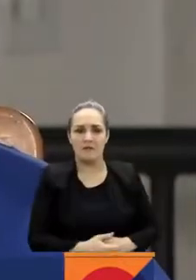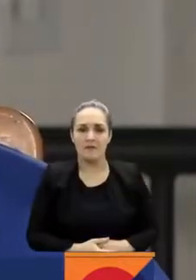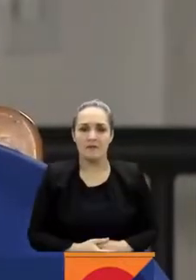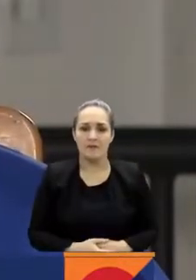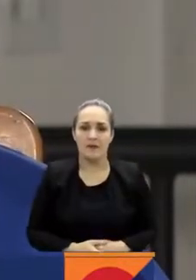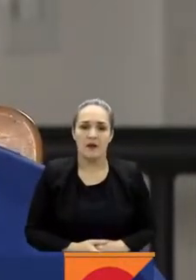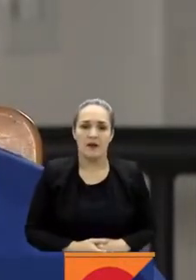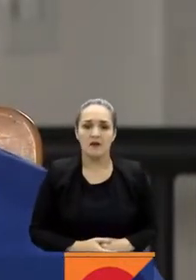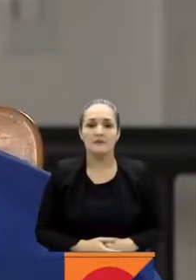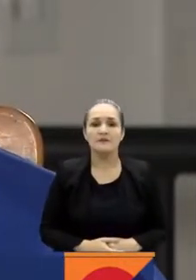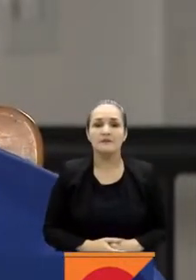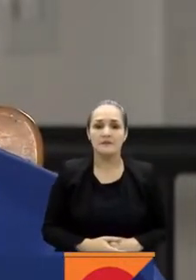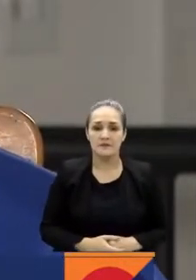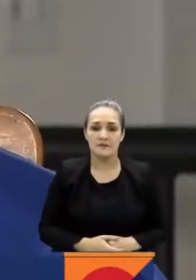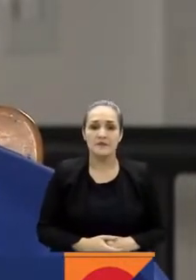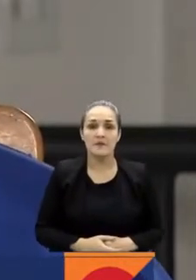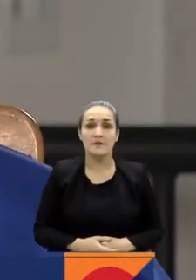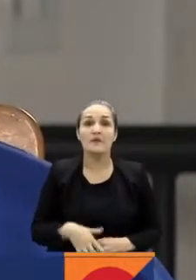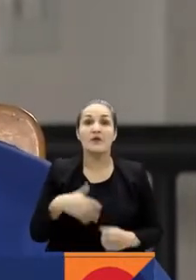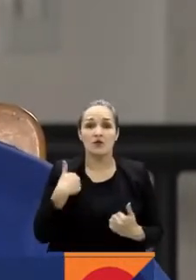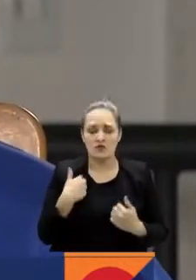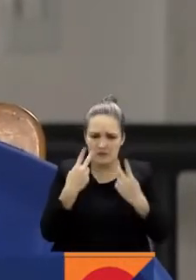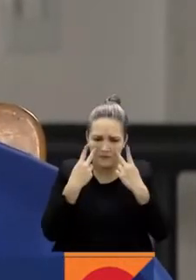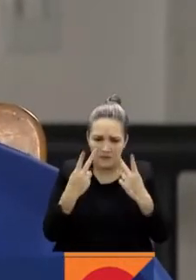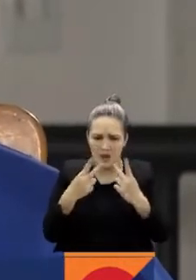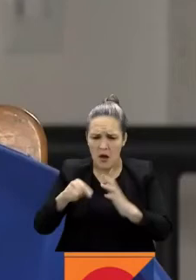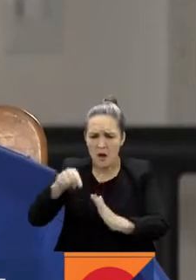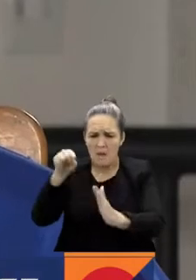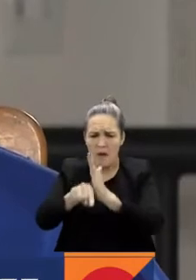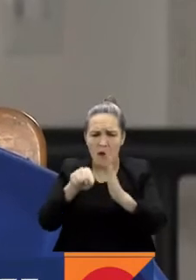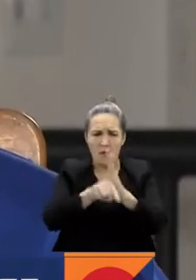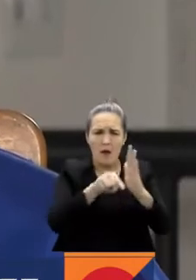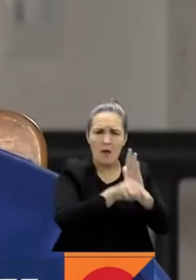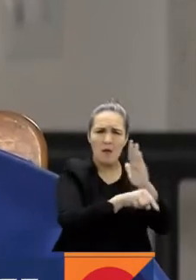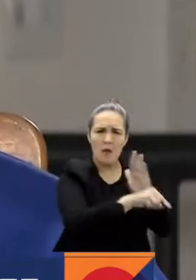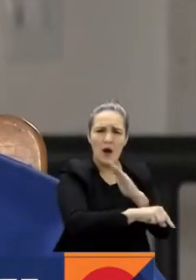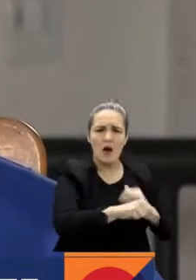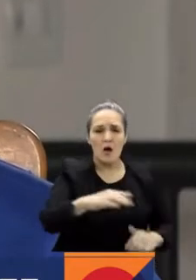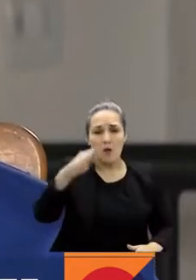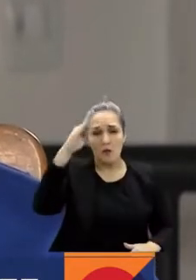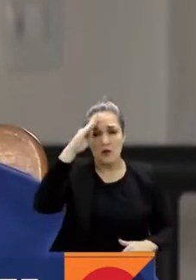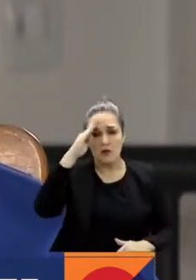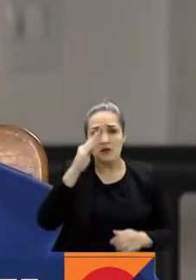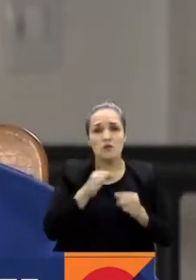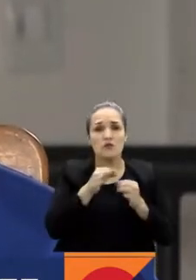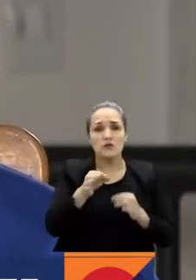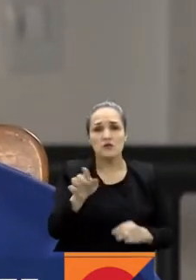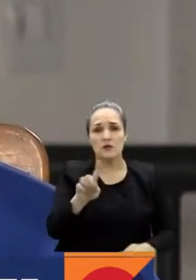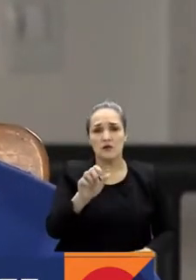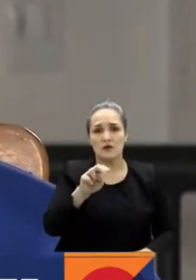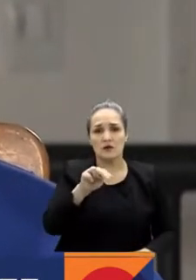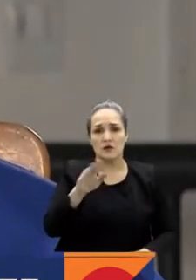Subió una noticia donde decía masacre de policías en el corregimiento de San Luis Huila, zona rural de Neiva. Cuando yo veo ese